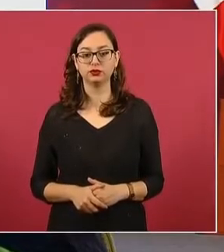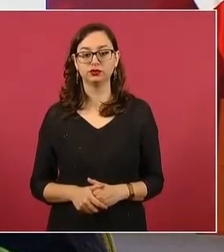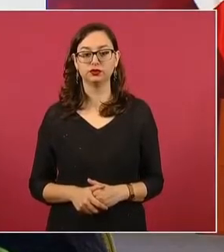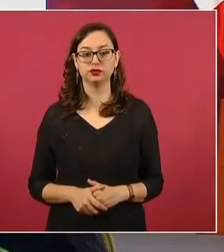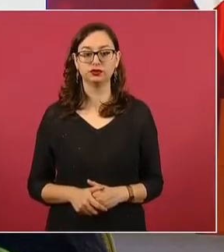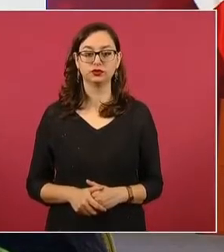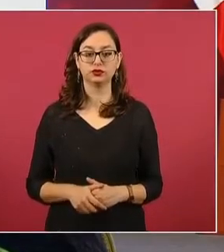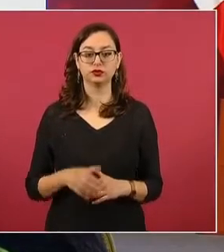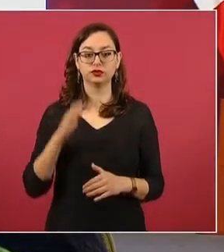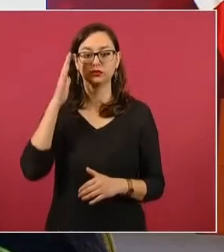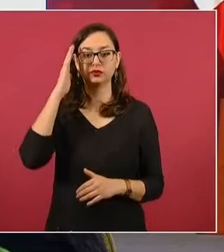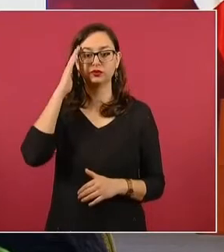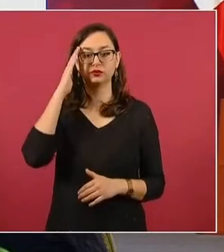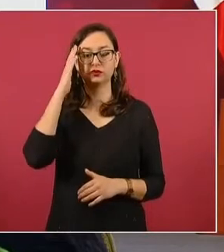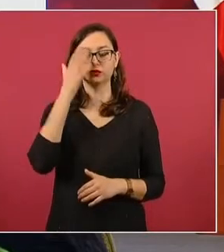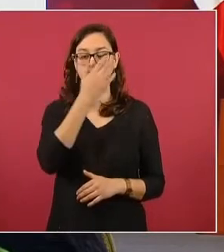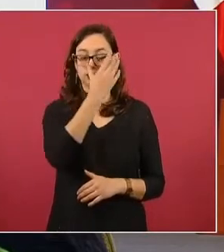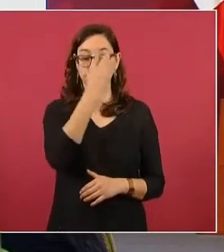Oaxaca tiene